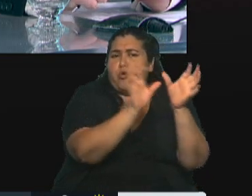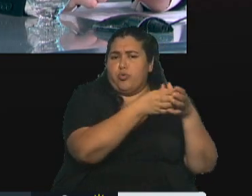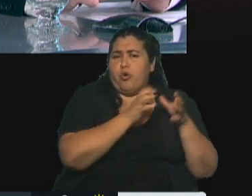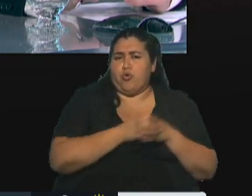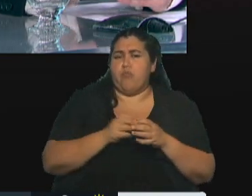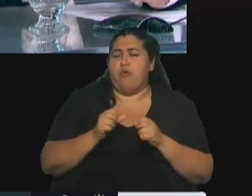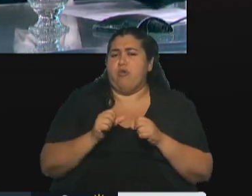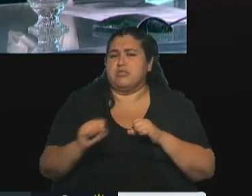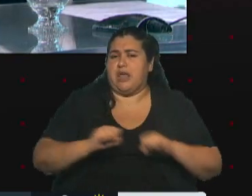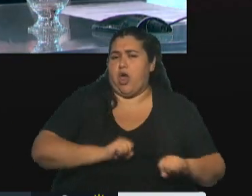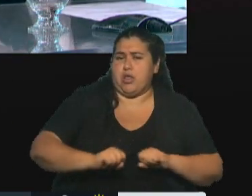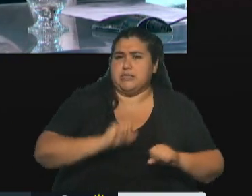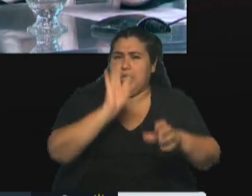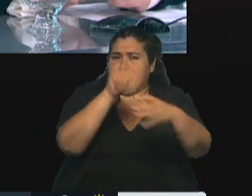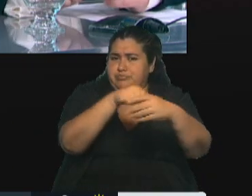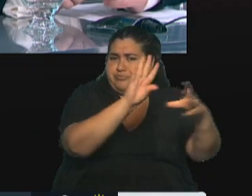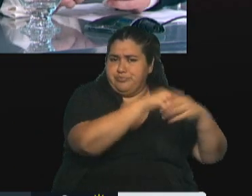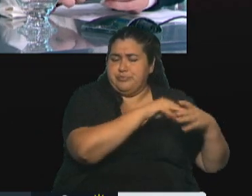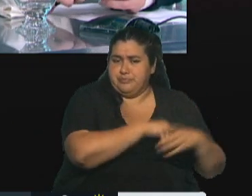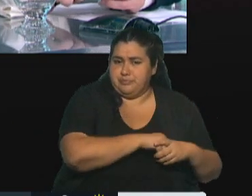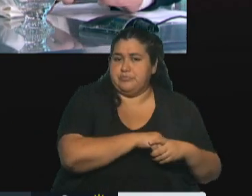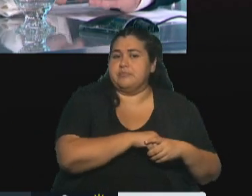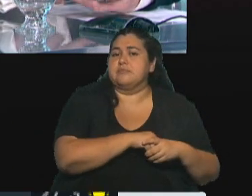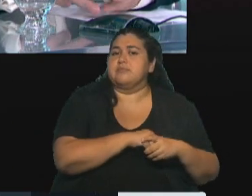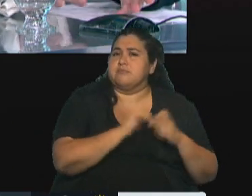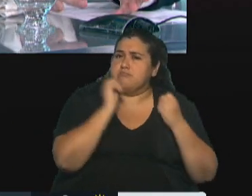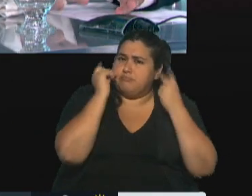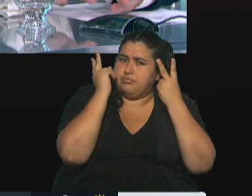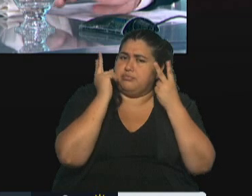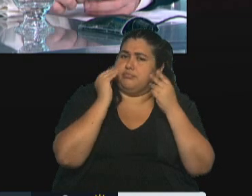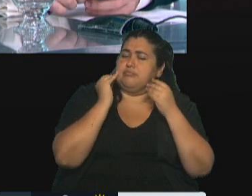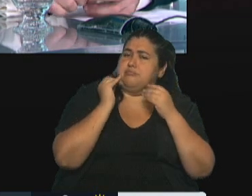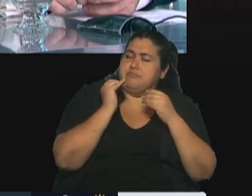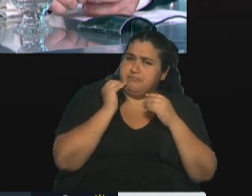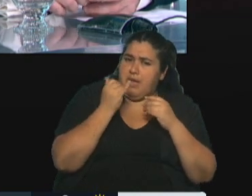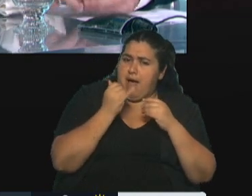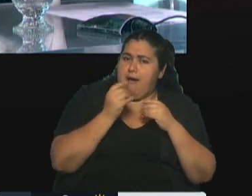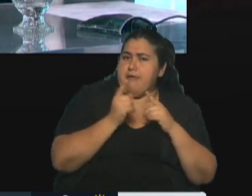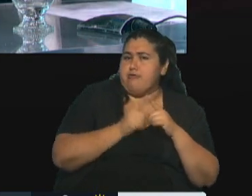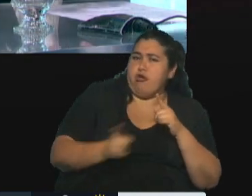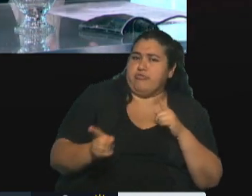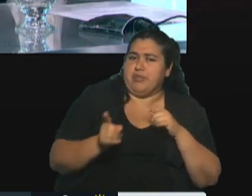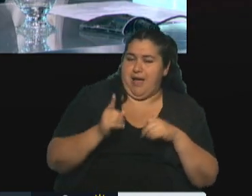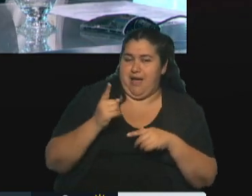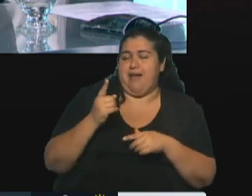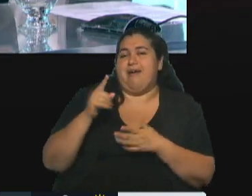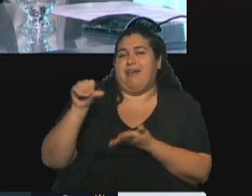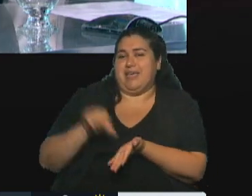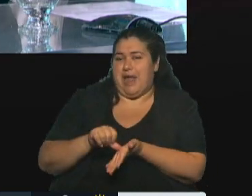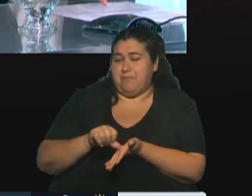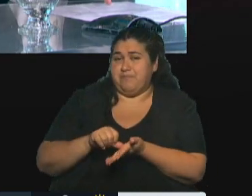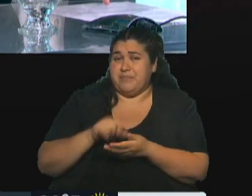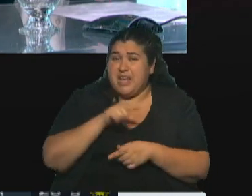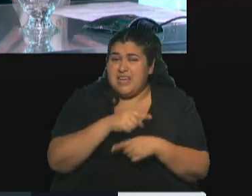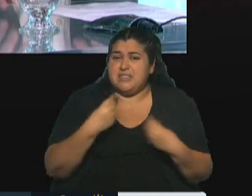sectores y armadas que resisten a lo que son las intenciones geopolíticas de Irán en la región. Lo que vemos es una multiplicación